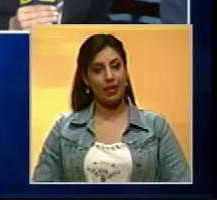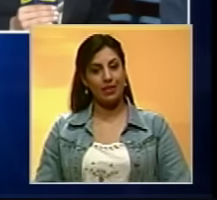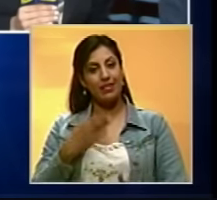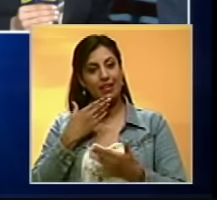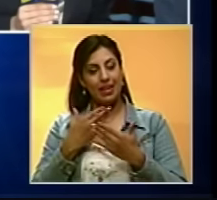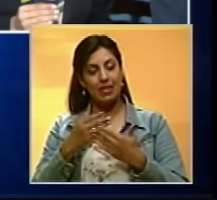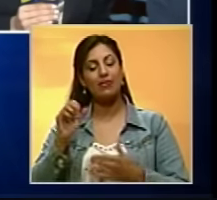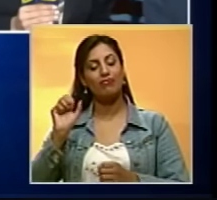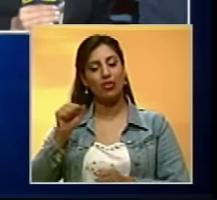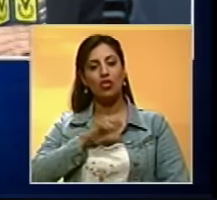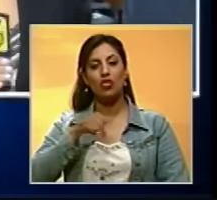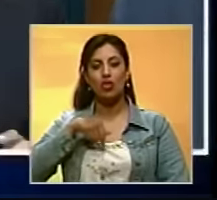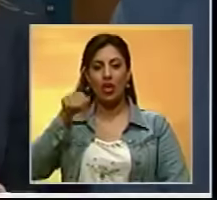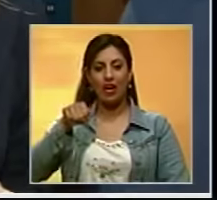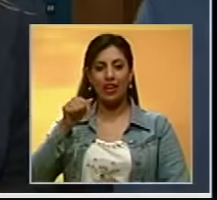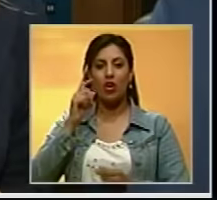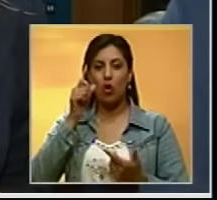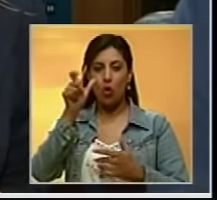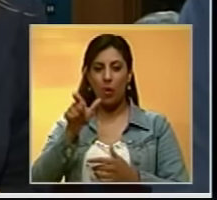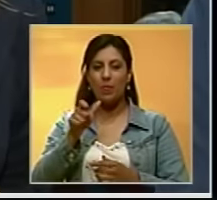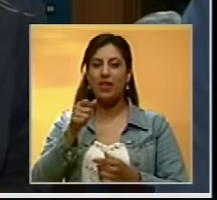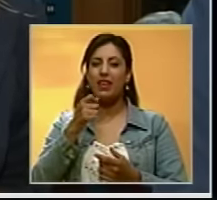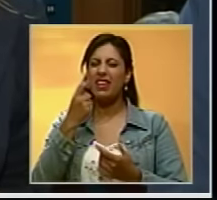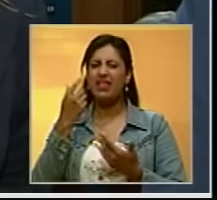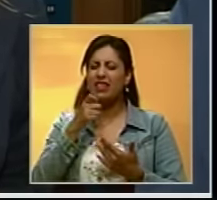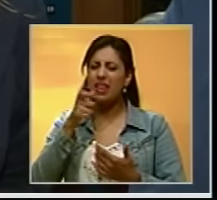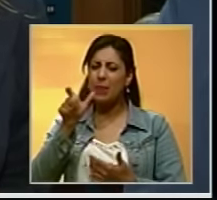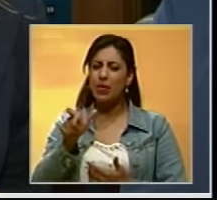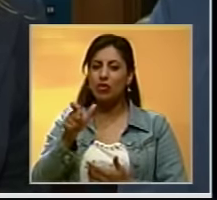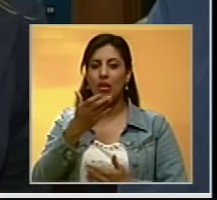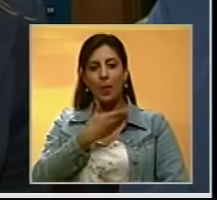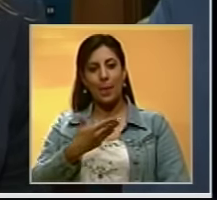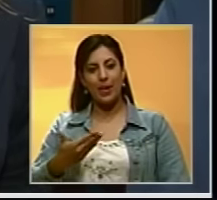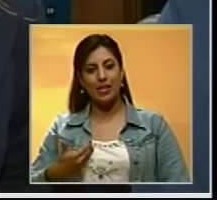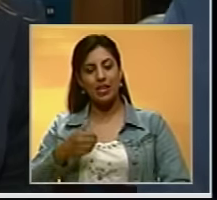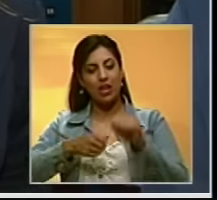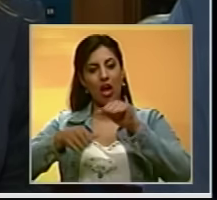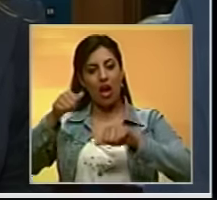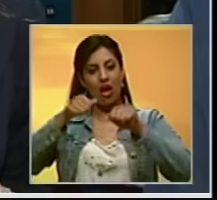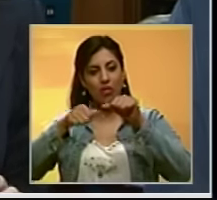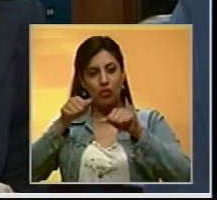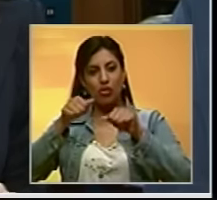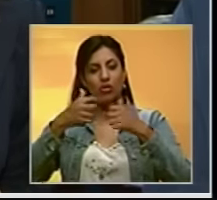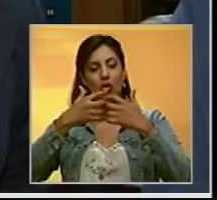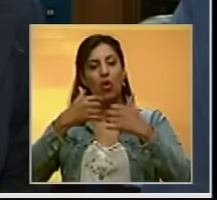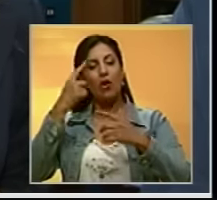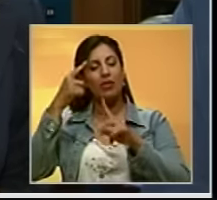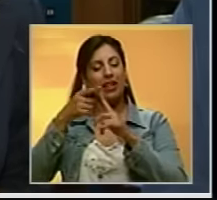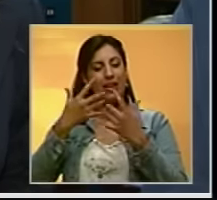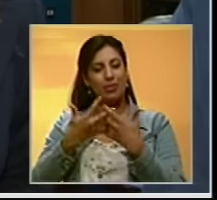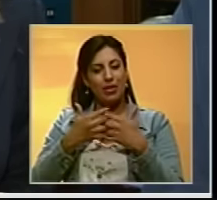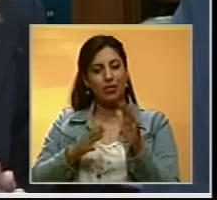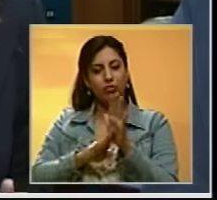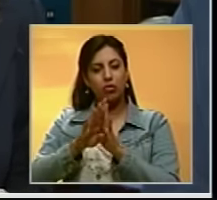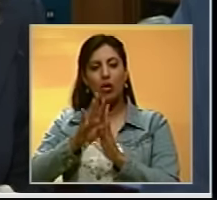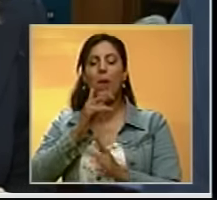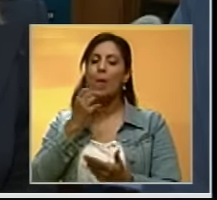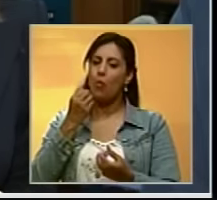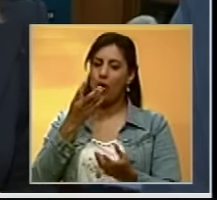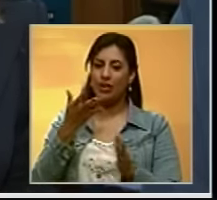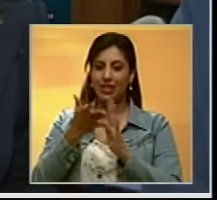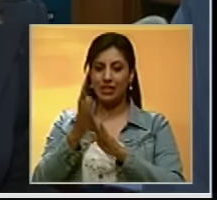Gracias efectivamente nos encontramos con Alfredo Padilla él es el presidente de la asociación de emprendedores y microempresarios Quienes se